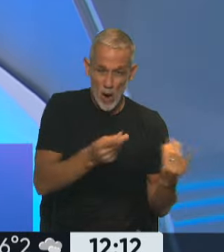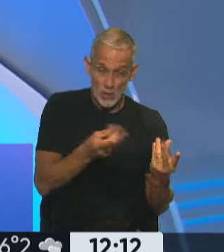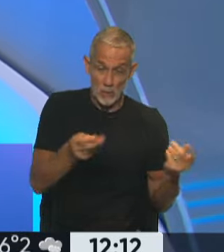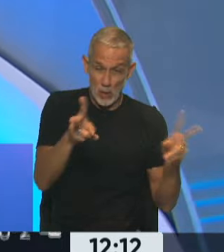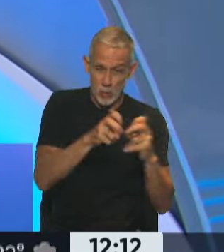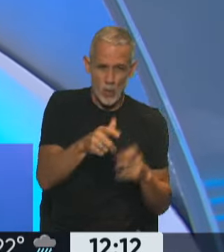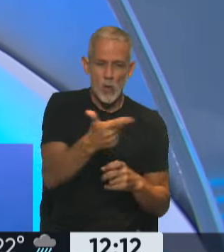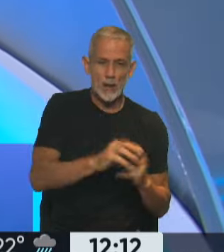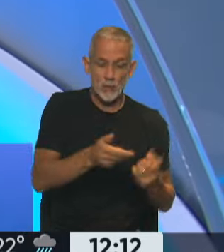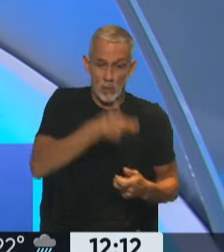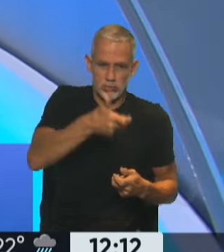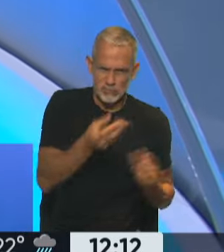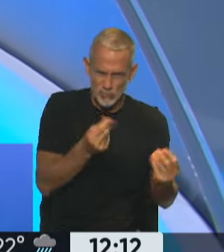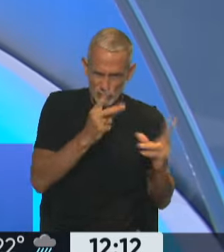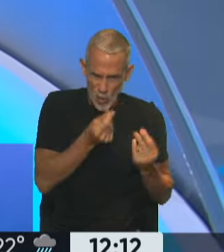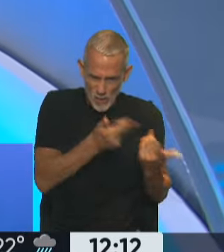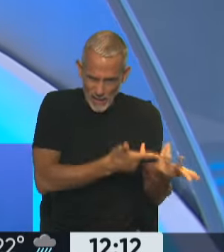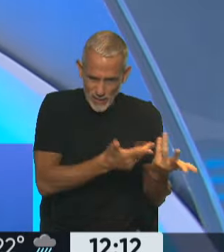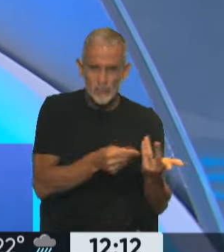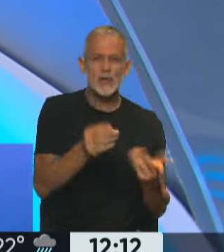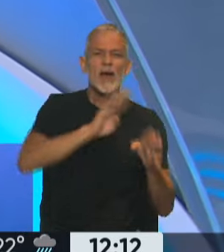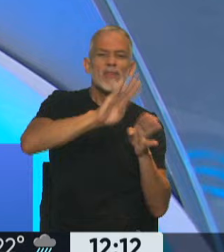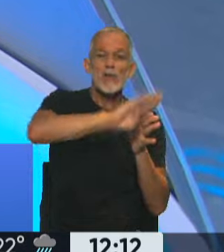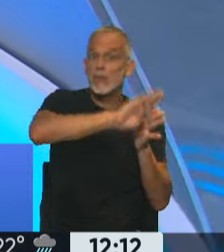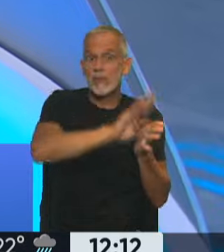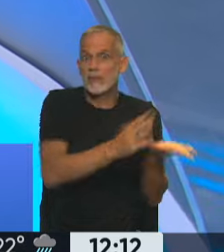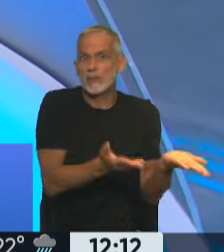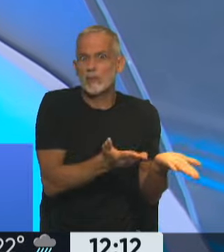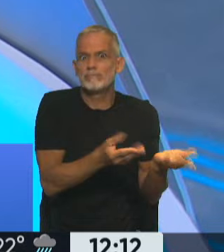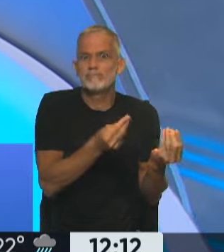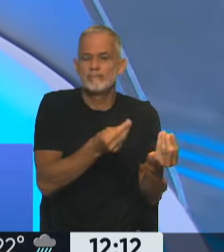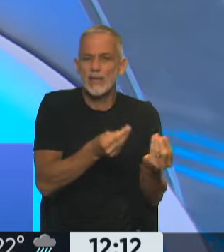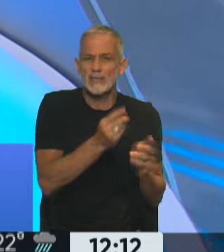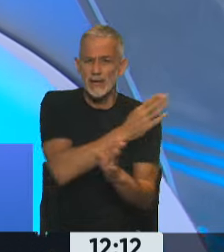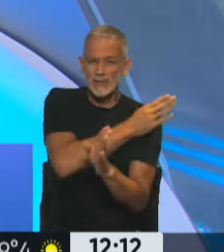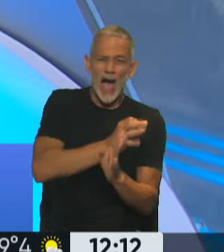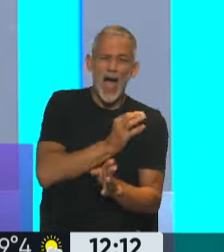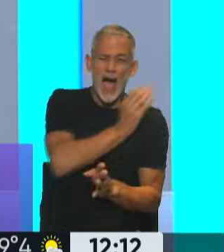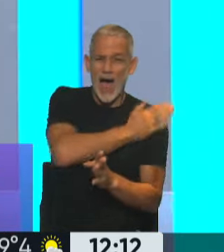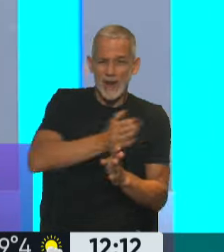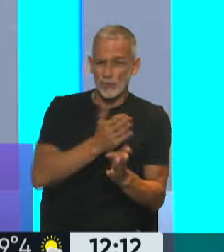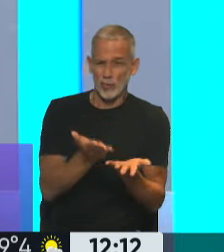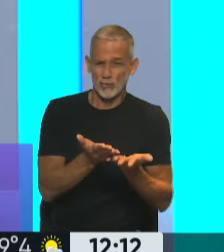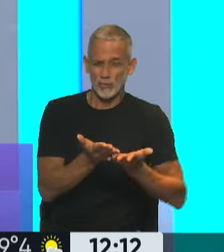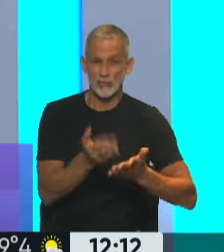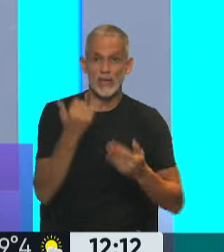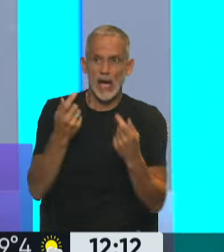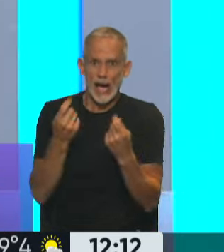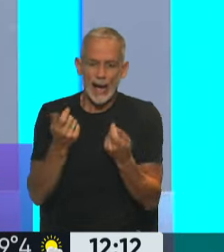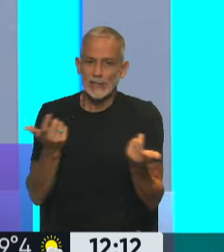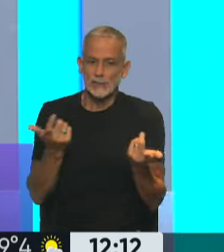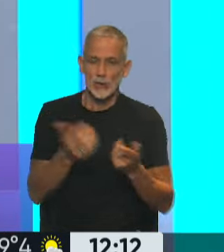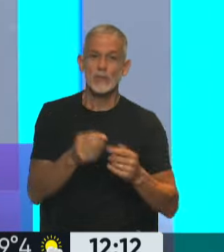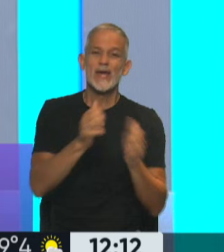hagan las inversiones, que recuperen las deudas de entrada, ¿no? O sea, ahí yo creo que las empresas tendrían